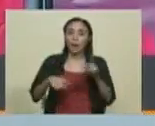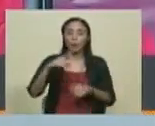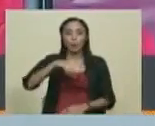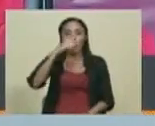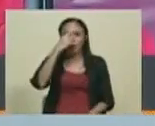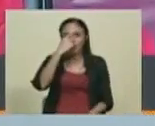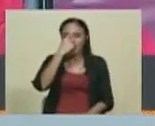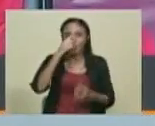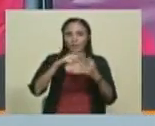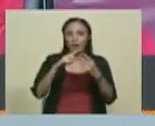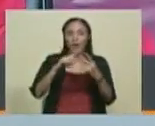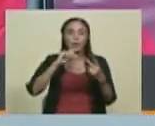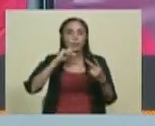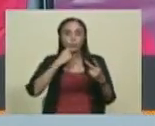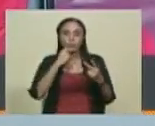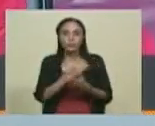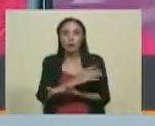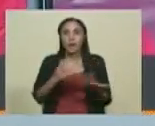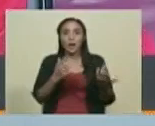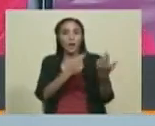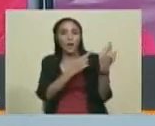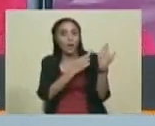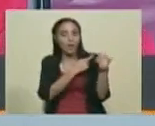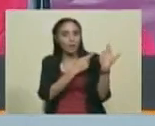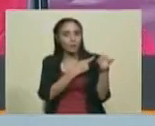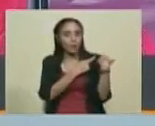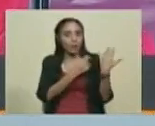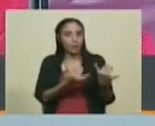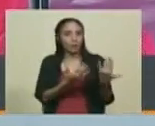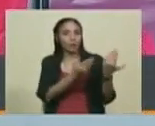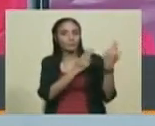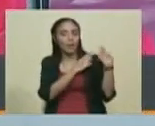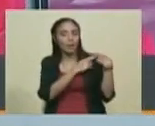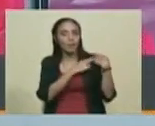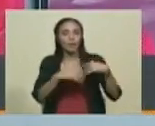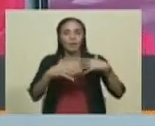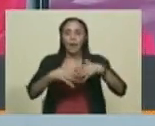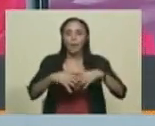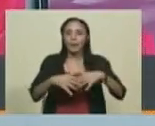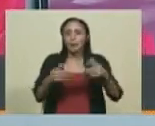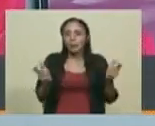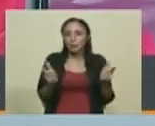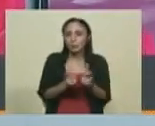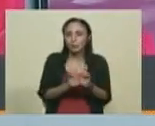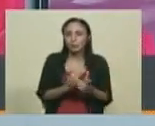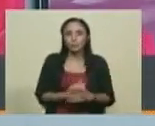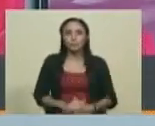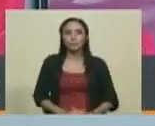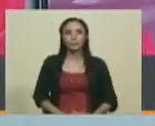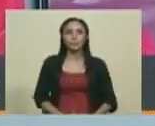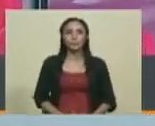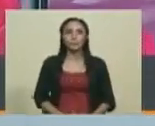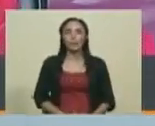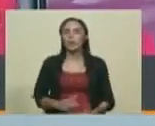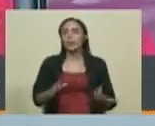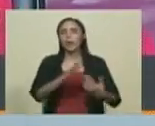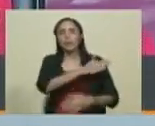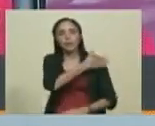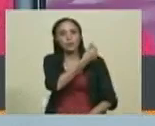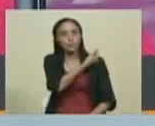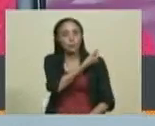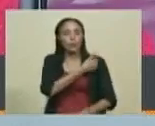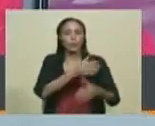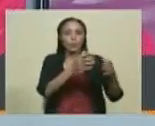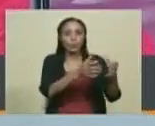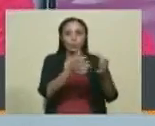lo estamos colocando en puestos de adjunto a los jefes de las empresas mixtas, de las direcciones ejecutivas, de las